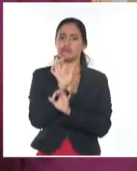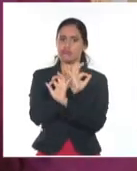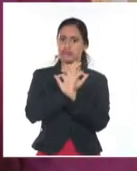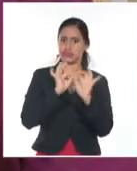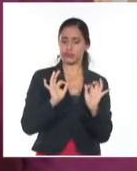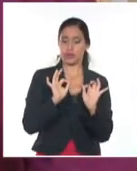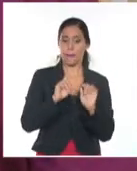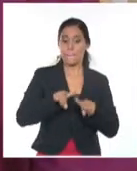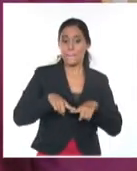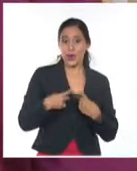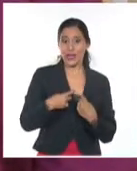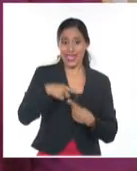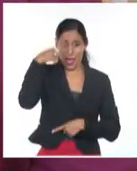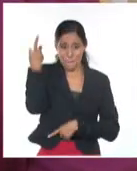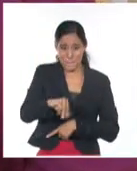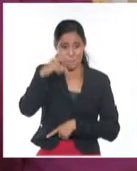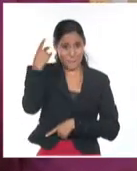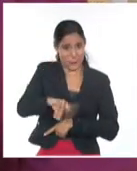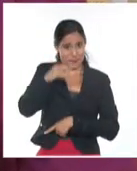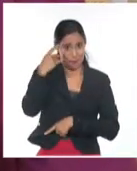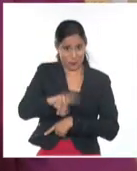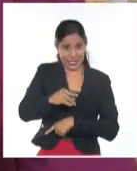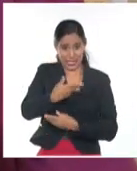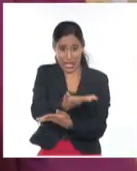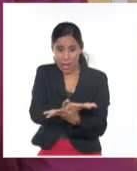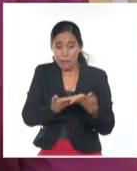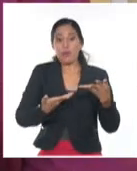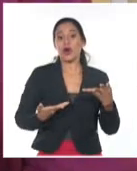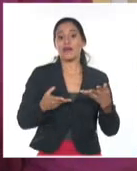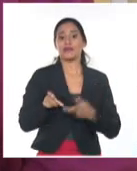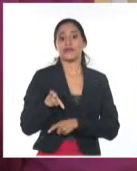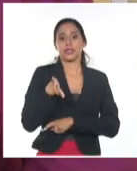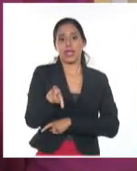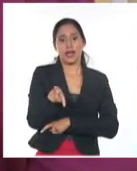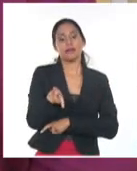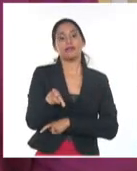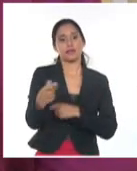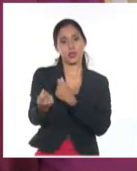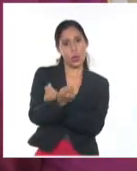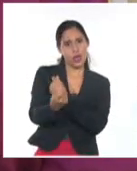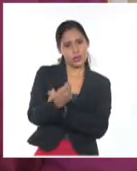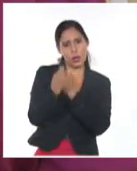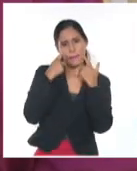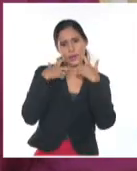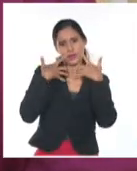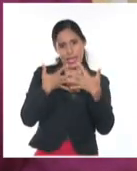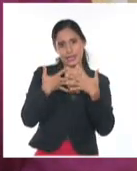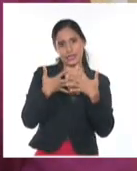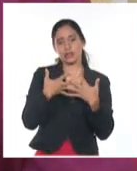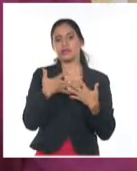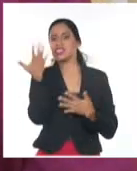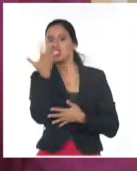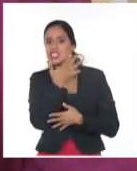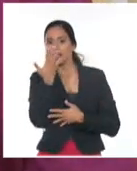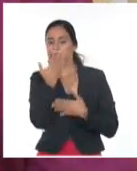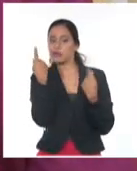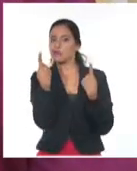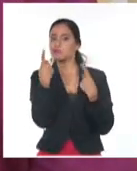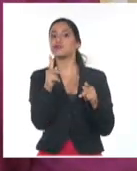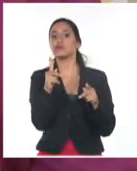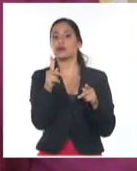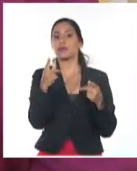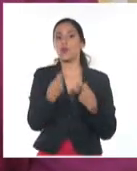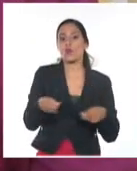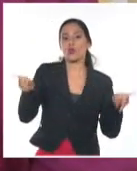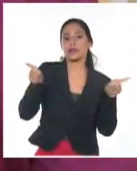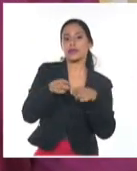del examen de ingreso nos garantiza que hay un talento desde el punto de vista musical, desde el punto de vista